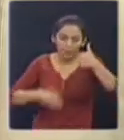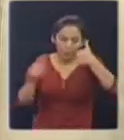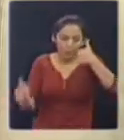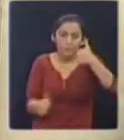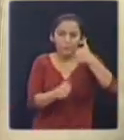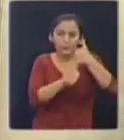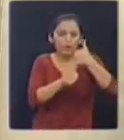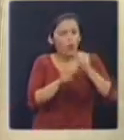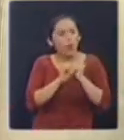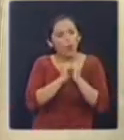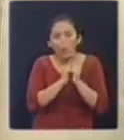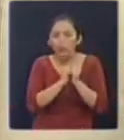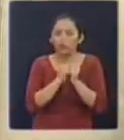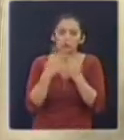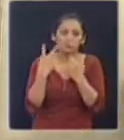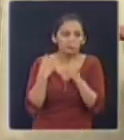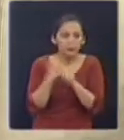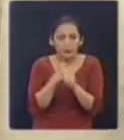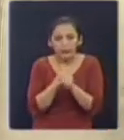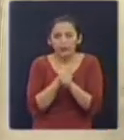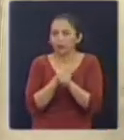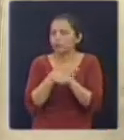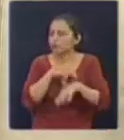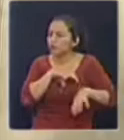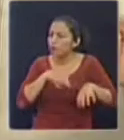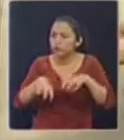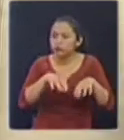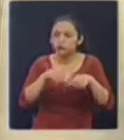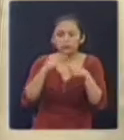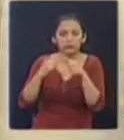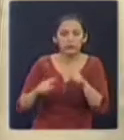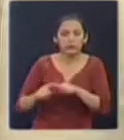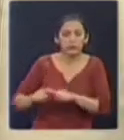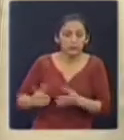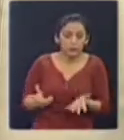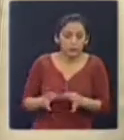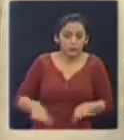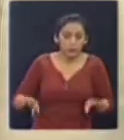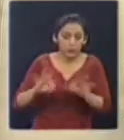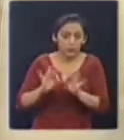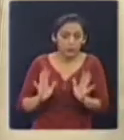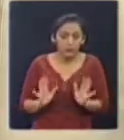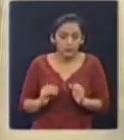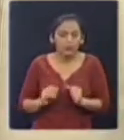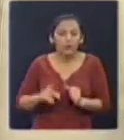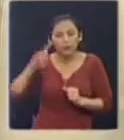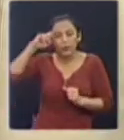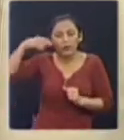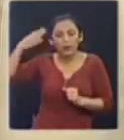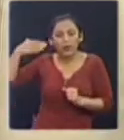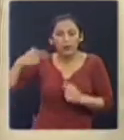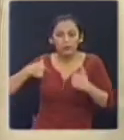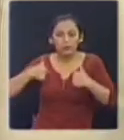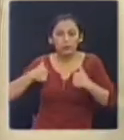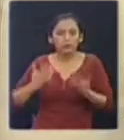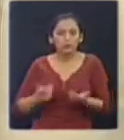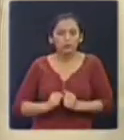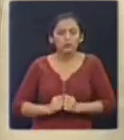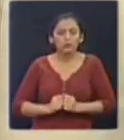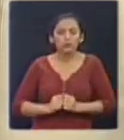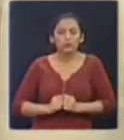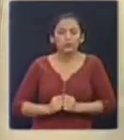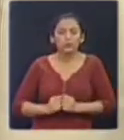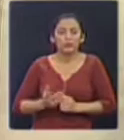con dificultades como las que tuve que superar yo, que casi antes de la posesión yo había manifestado algunos criterios discordantes con lo